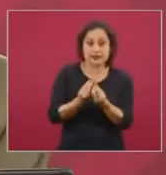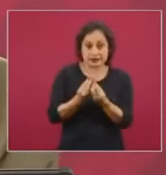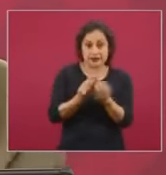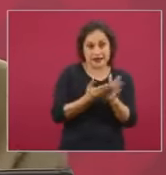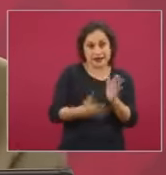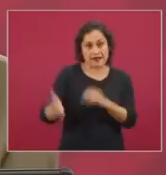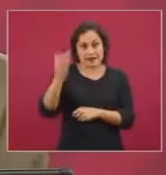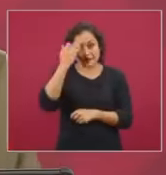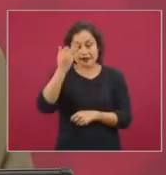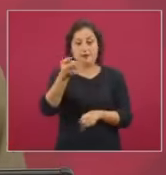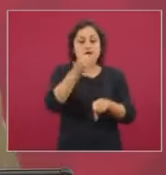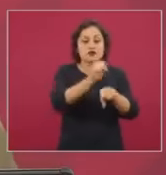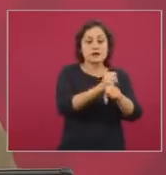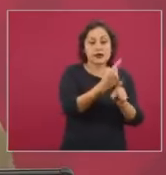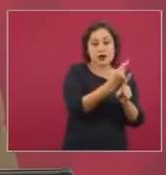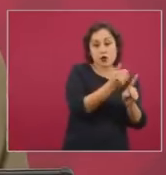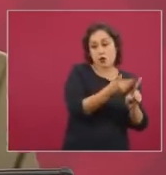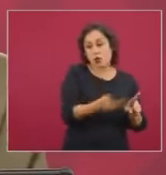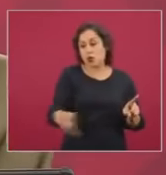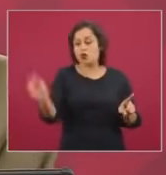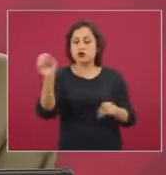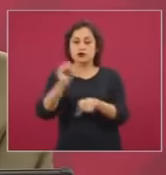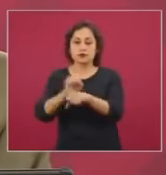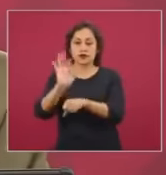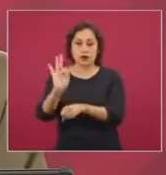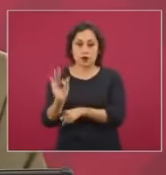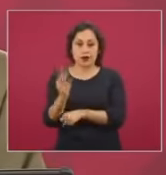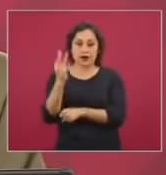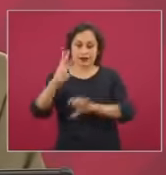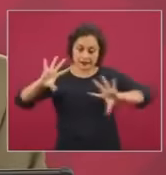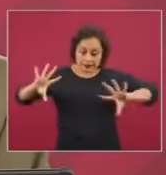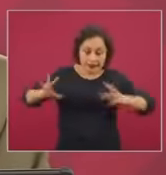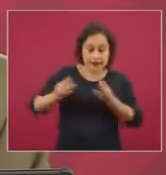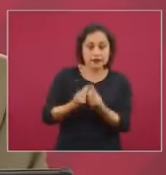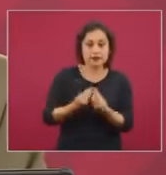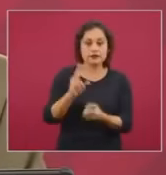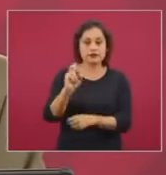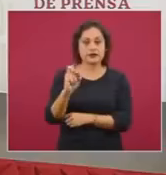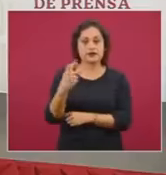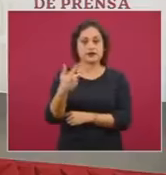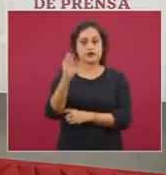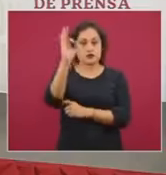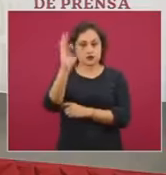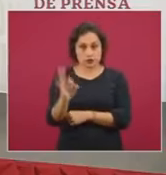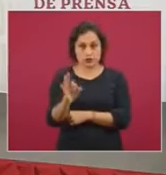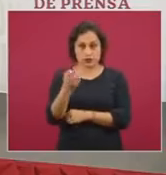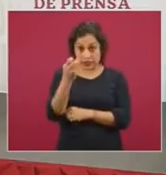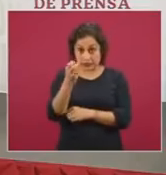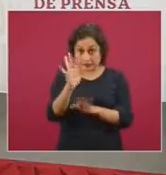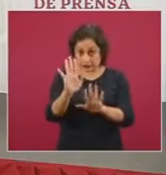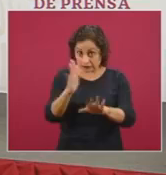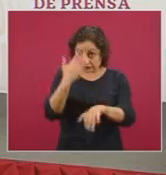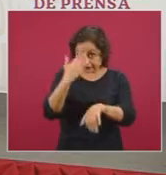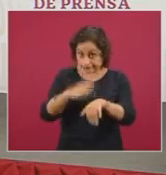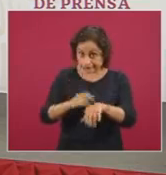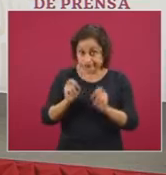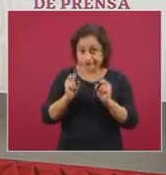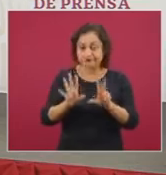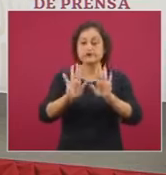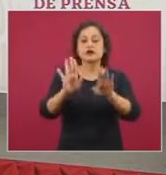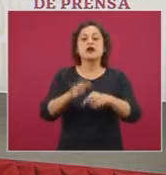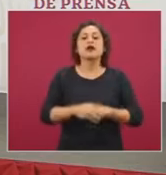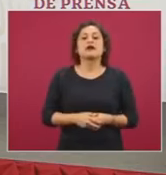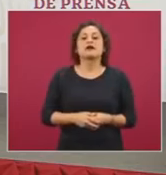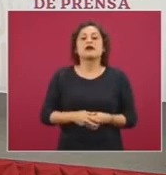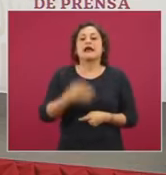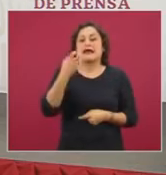periodo, desde la semana 1 hasta la semana 43, es del 38%. Eso es importante, y eso es el exceso de todas